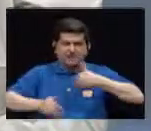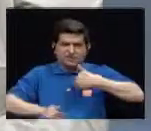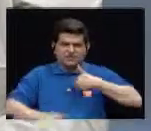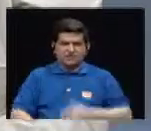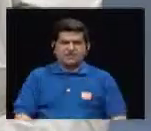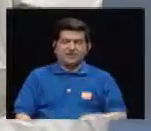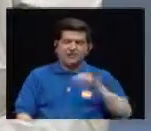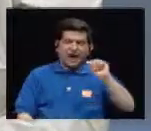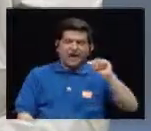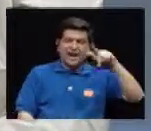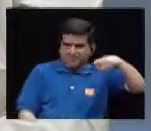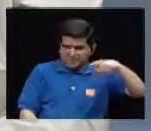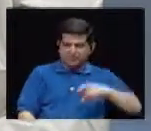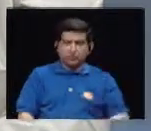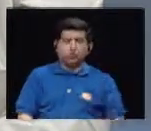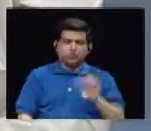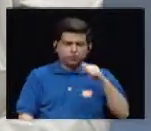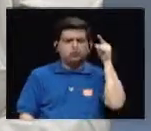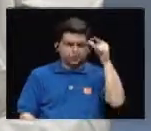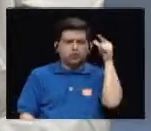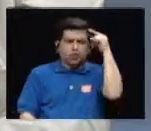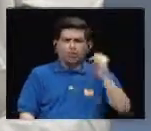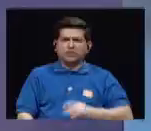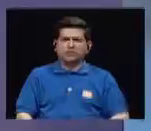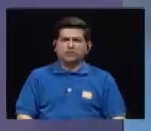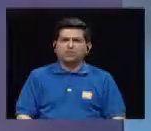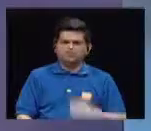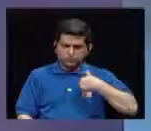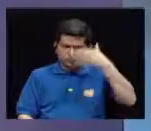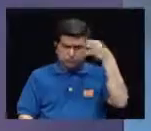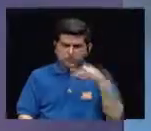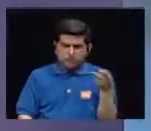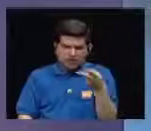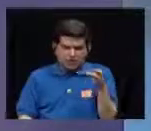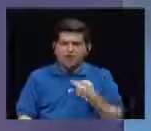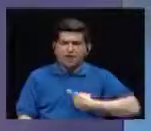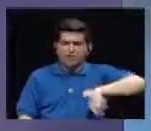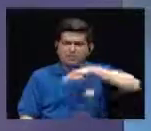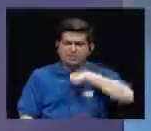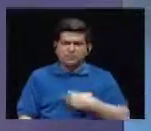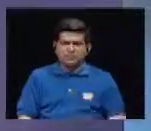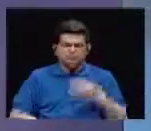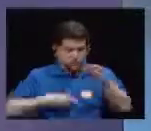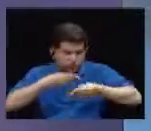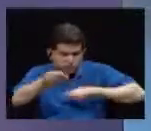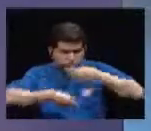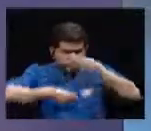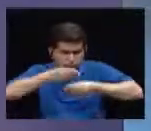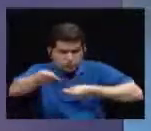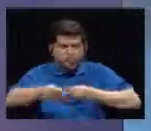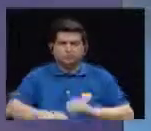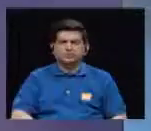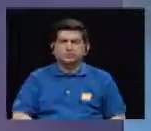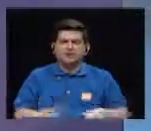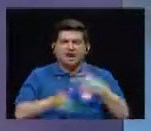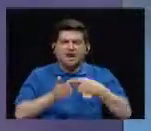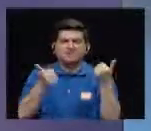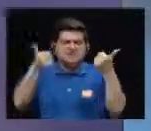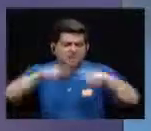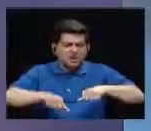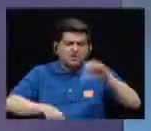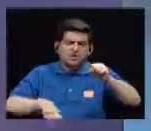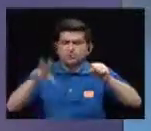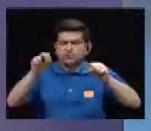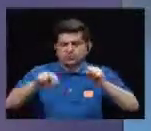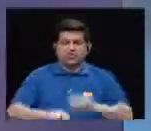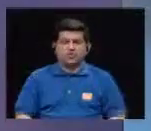caso, con Alejandra Portillo. Ah, indudablemente. O sea, yo creo que ambos nos retroalimentamos a veces. Estamos de acuerdo, a